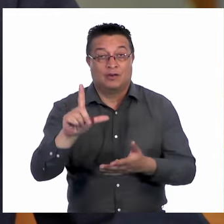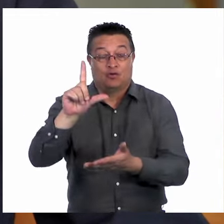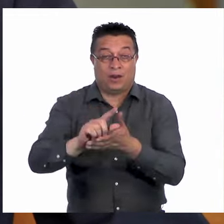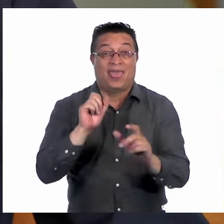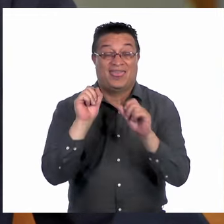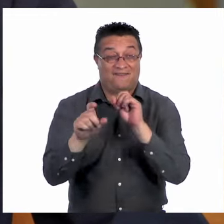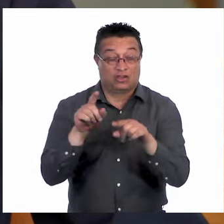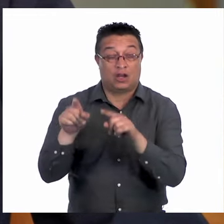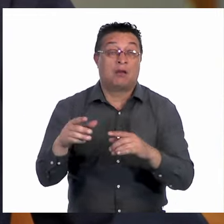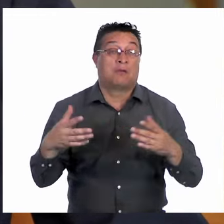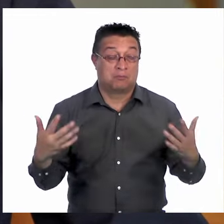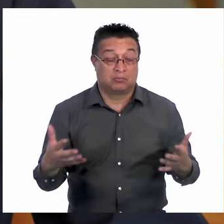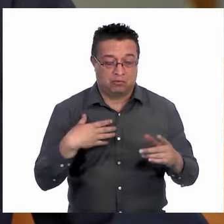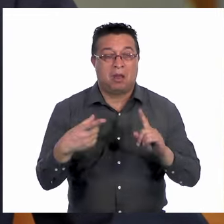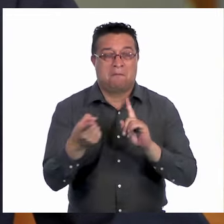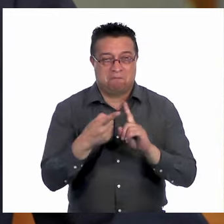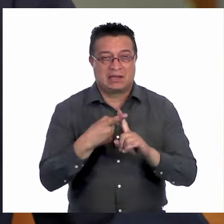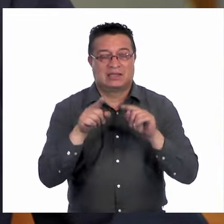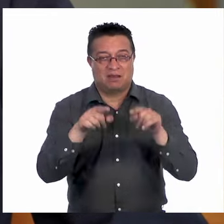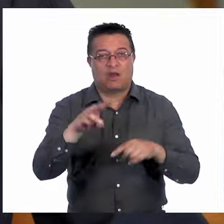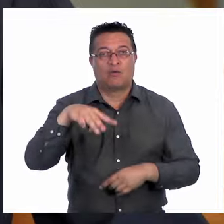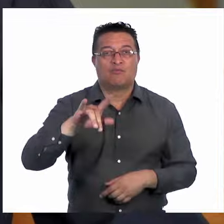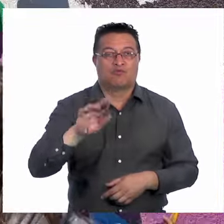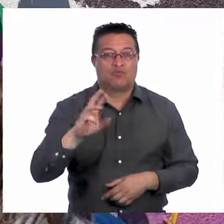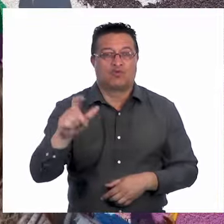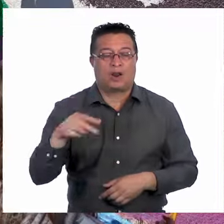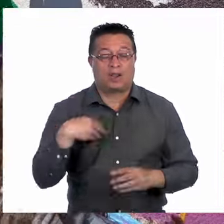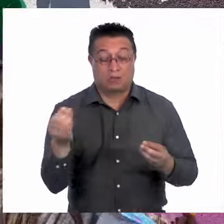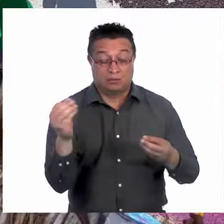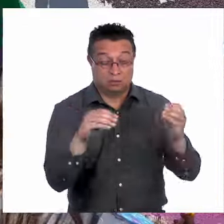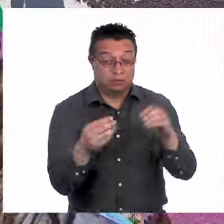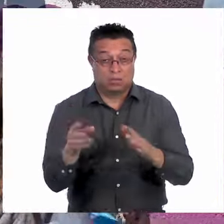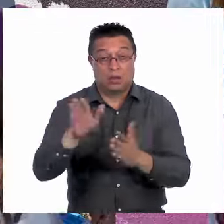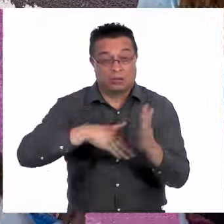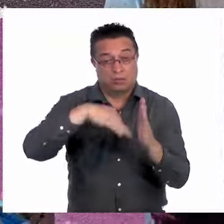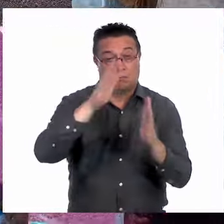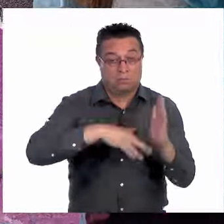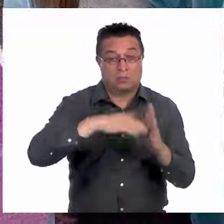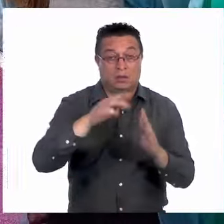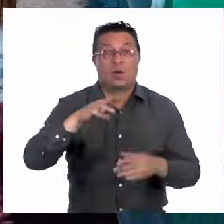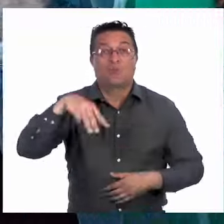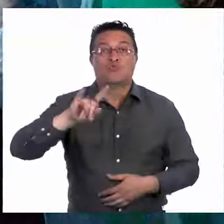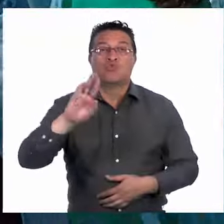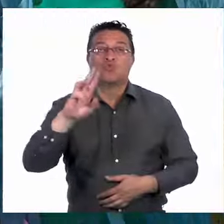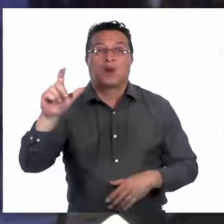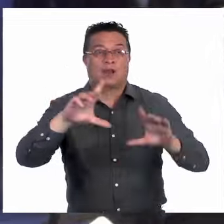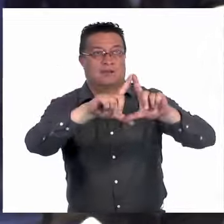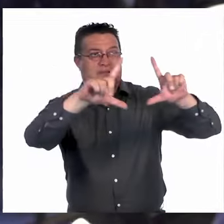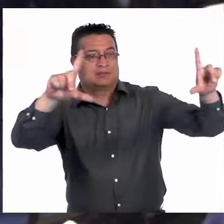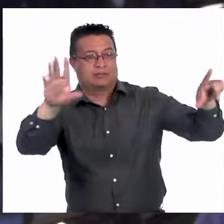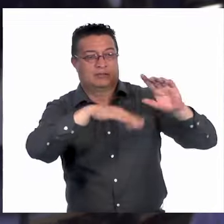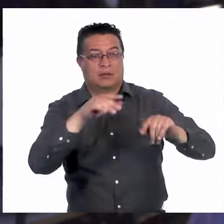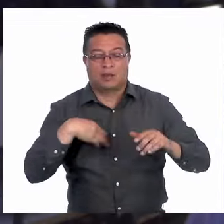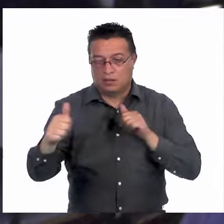en la Defensoría. Así que fui partícipe de ese mural. Diseñamos y pintamos el mural. Y